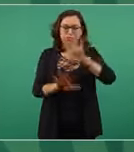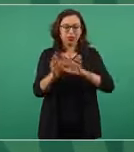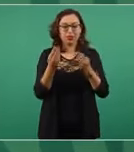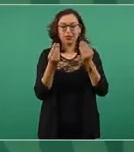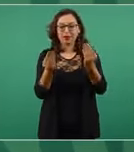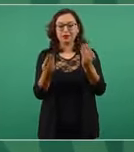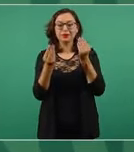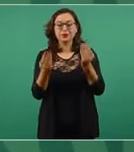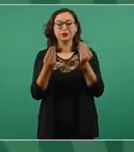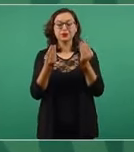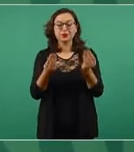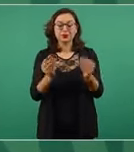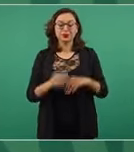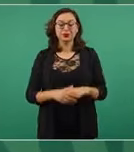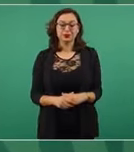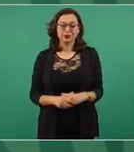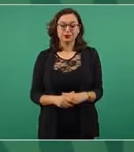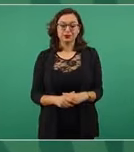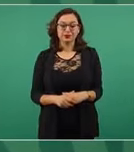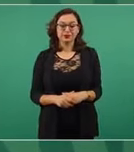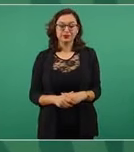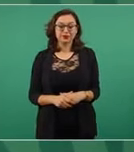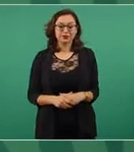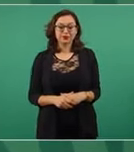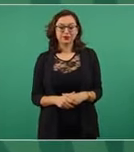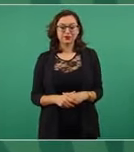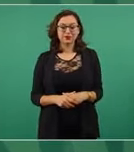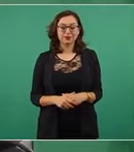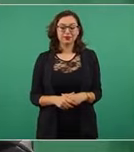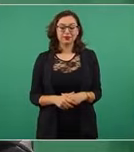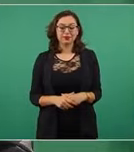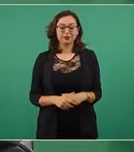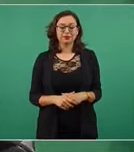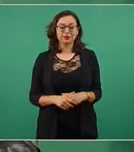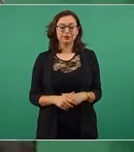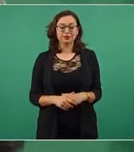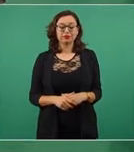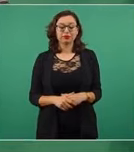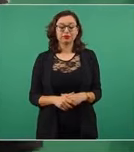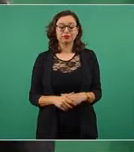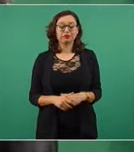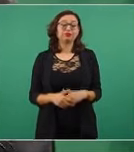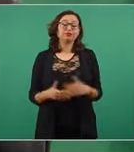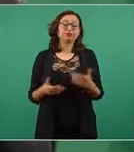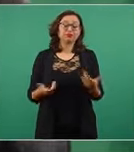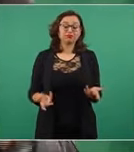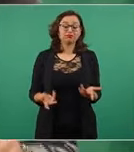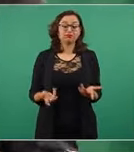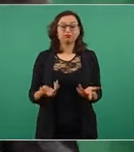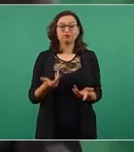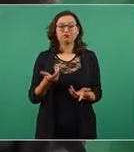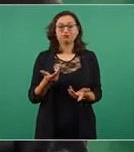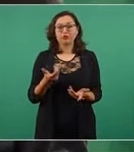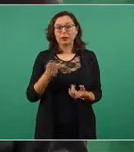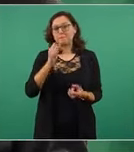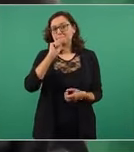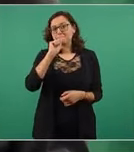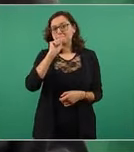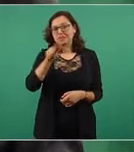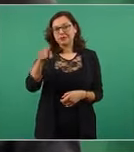y también se piensa que es parte del